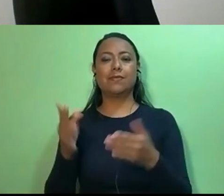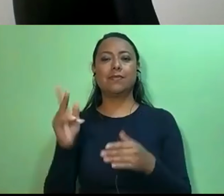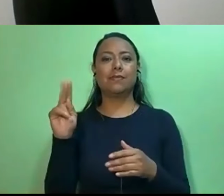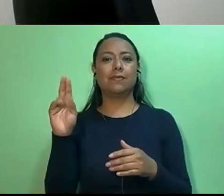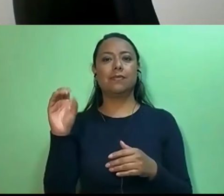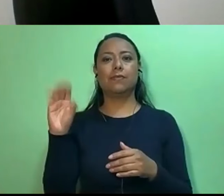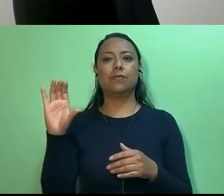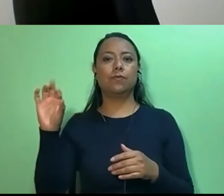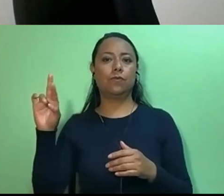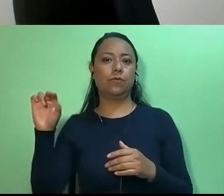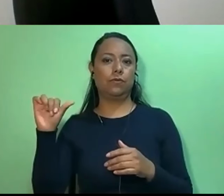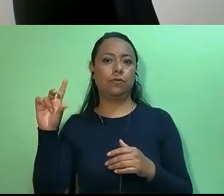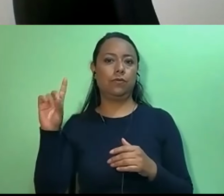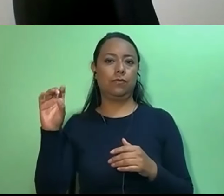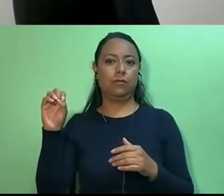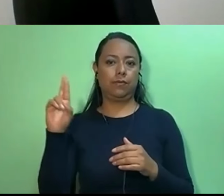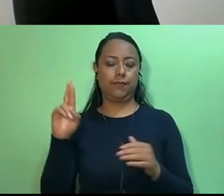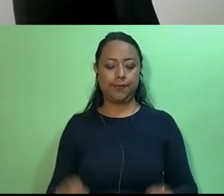Gracias, consubenia.